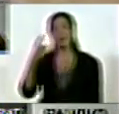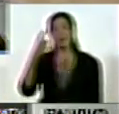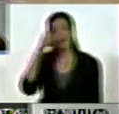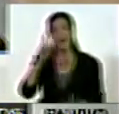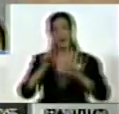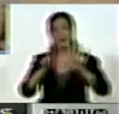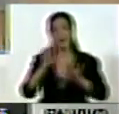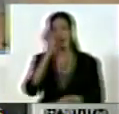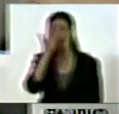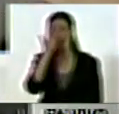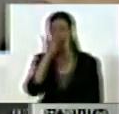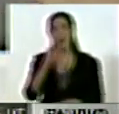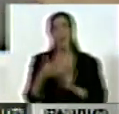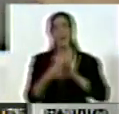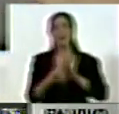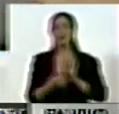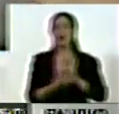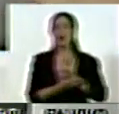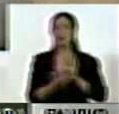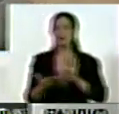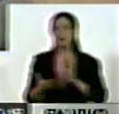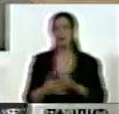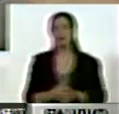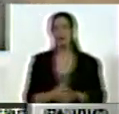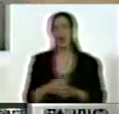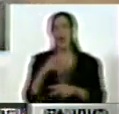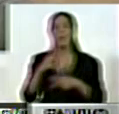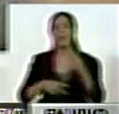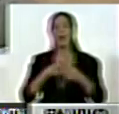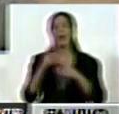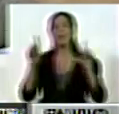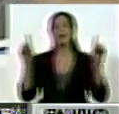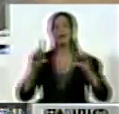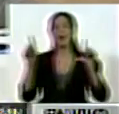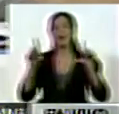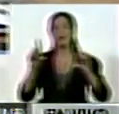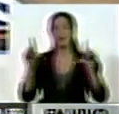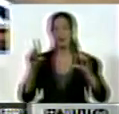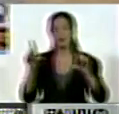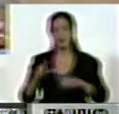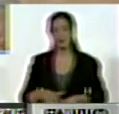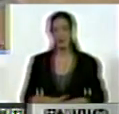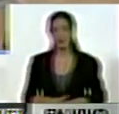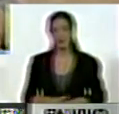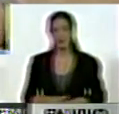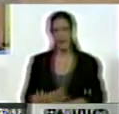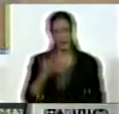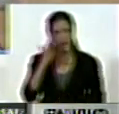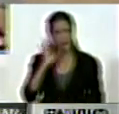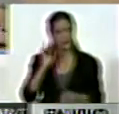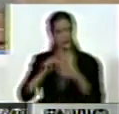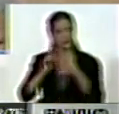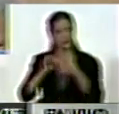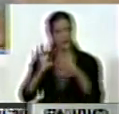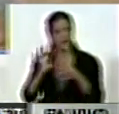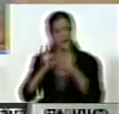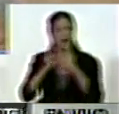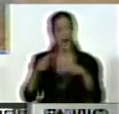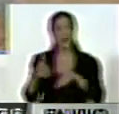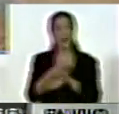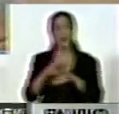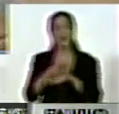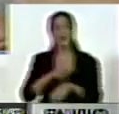febrero salió a la luz un programa de televisión pretendiendo vincular al